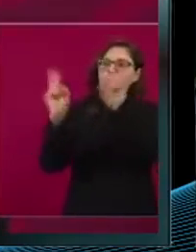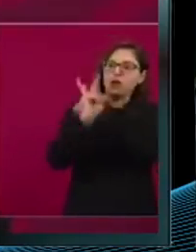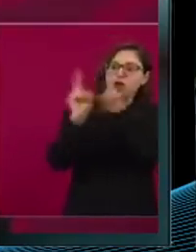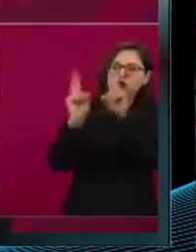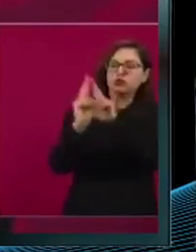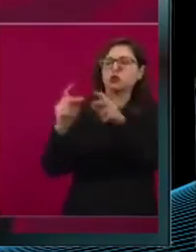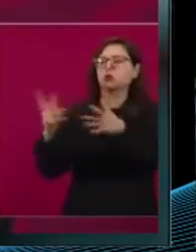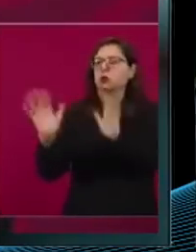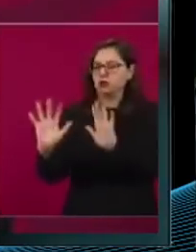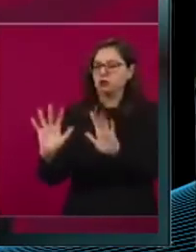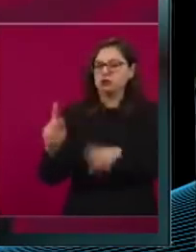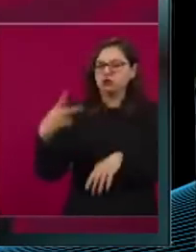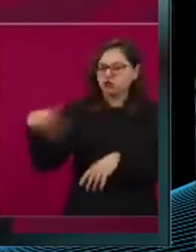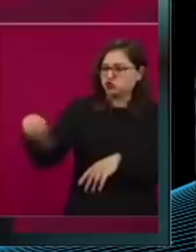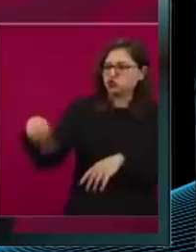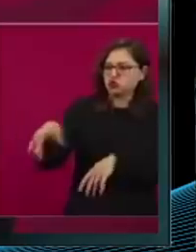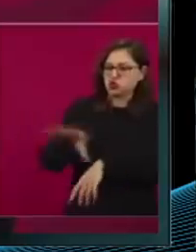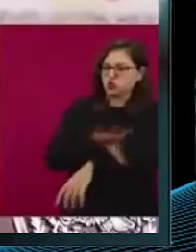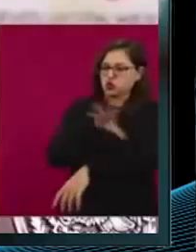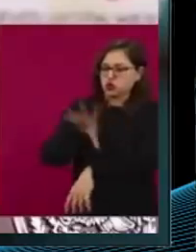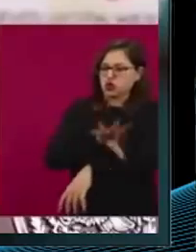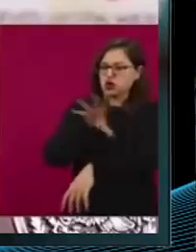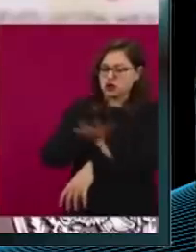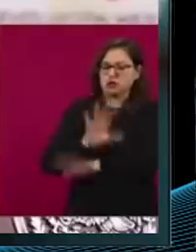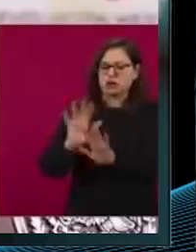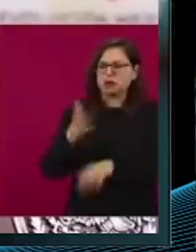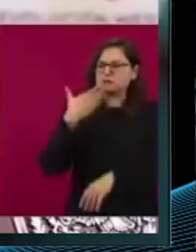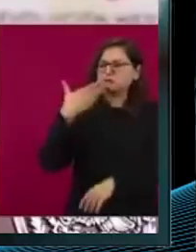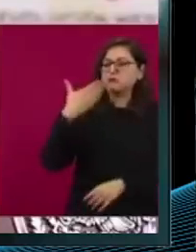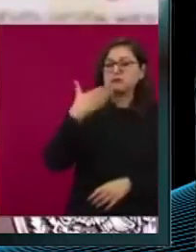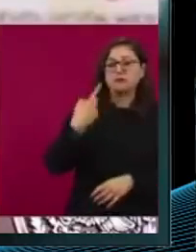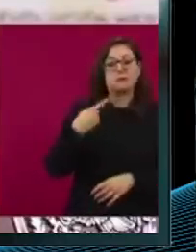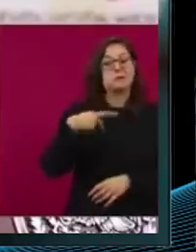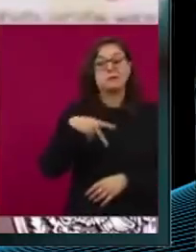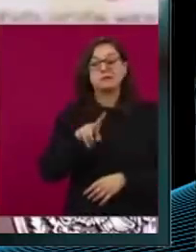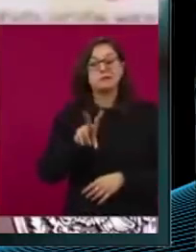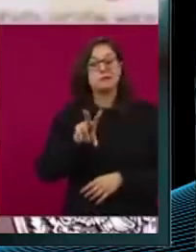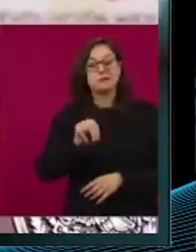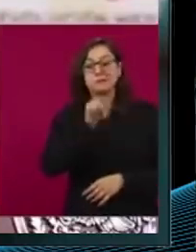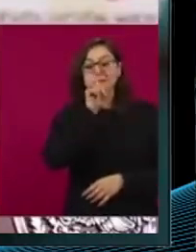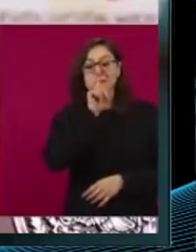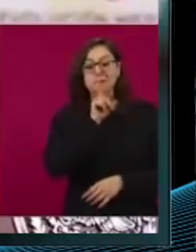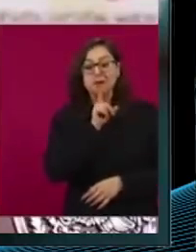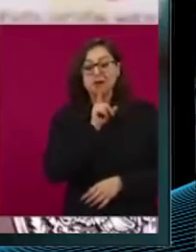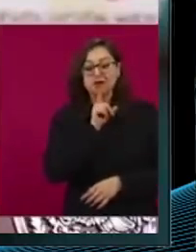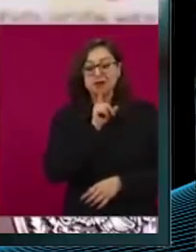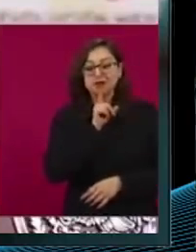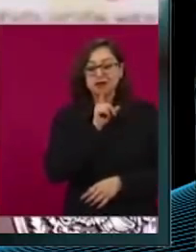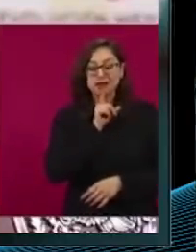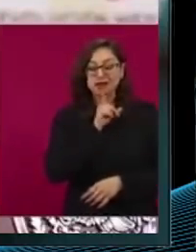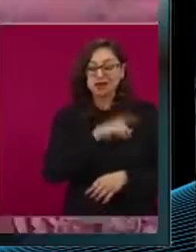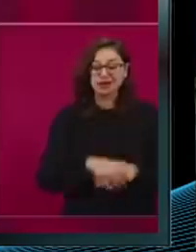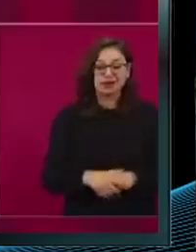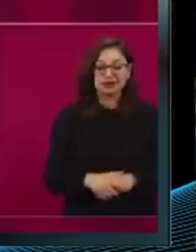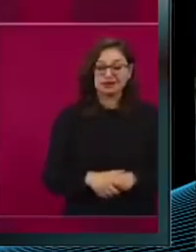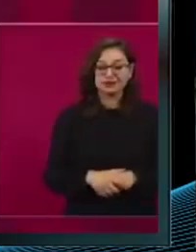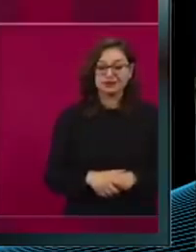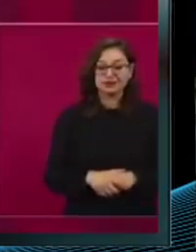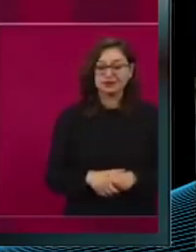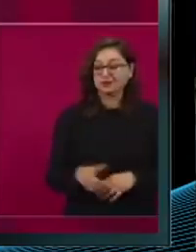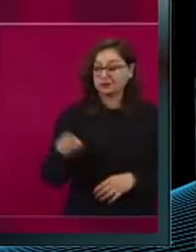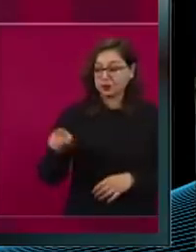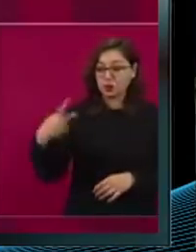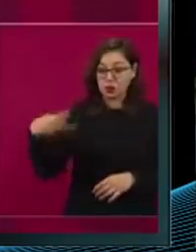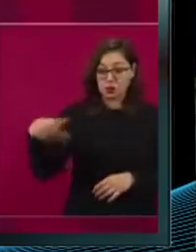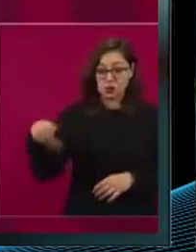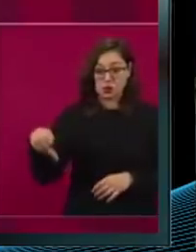pero no es autoabasto. Venden como si fuese la Comisión Federal de